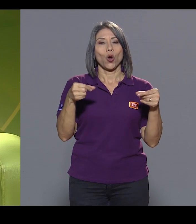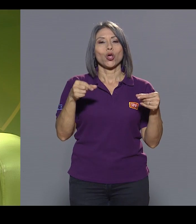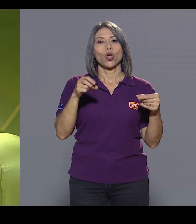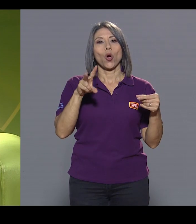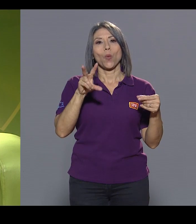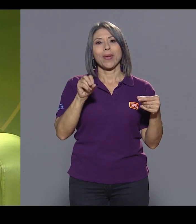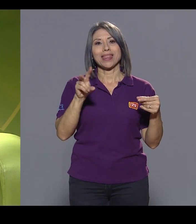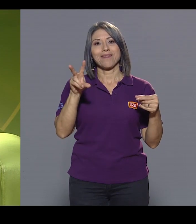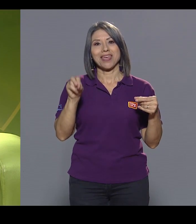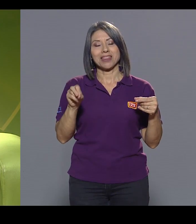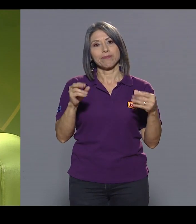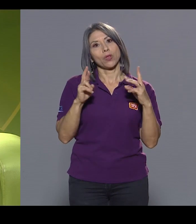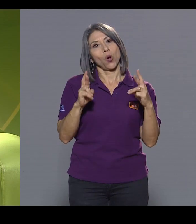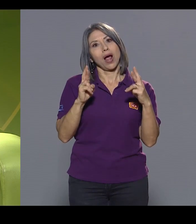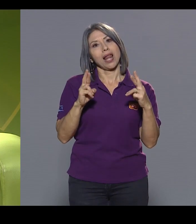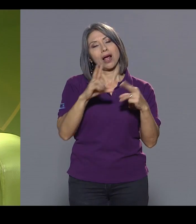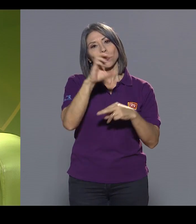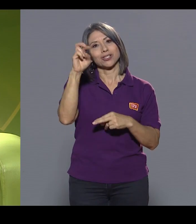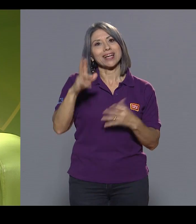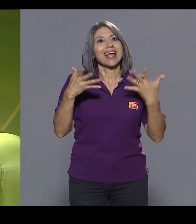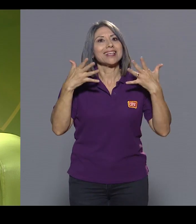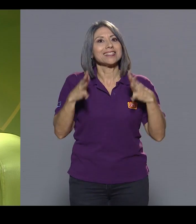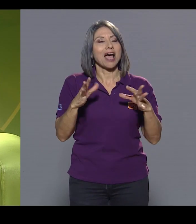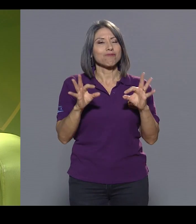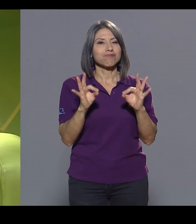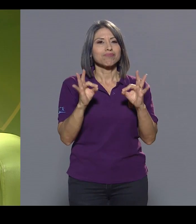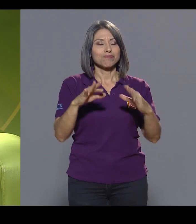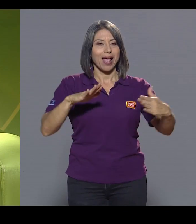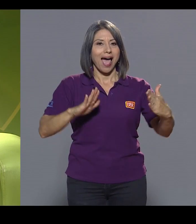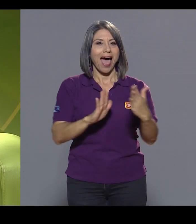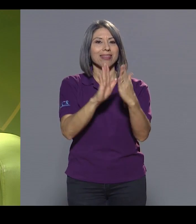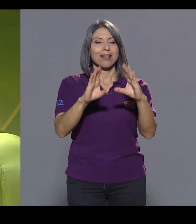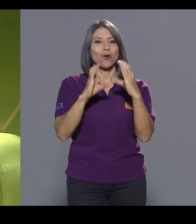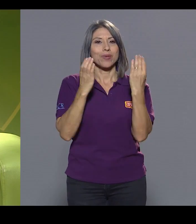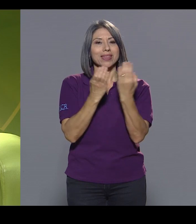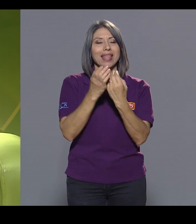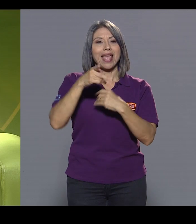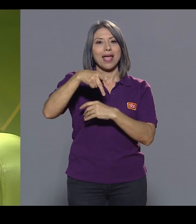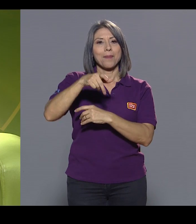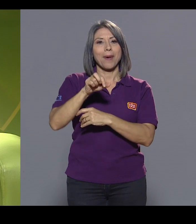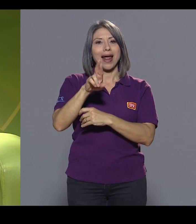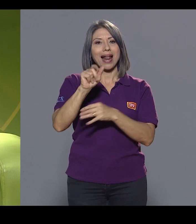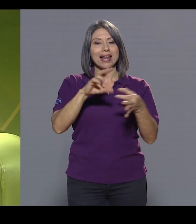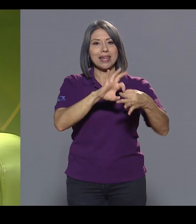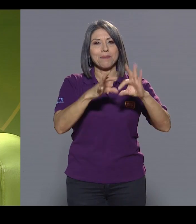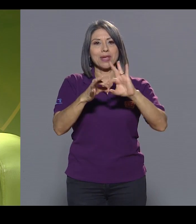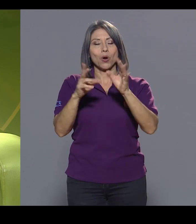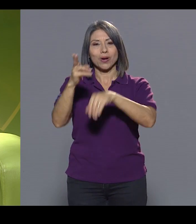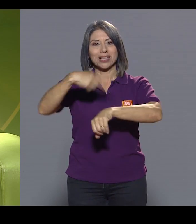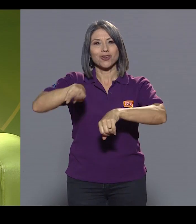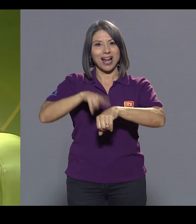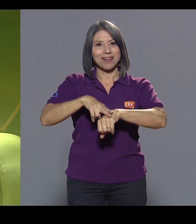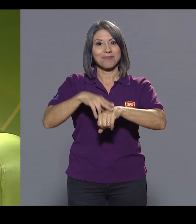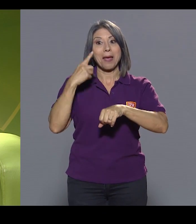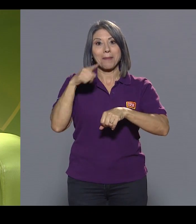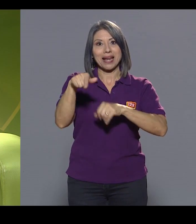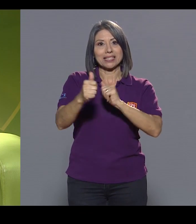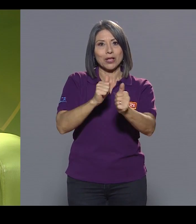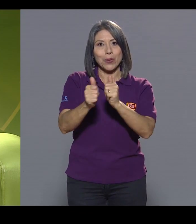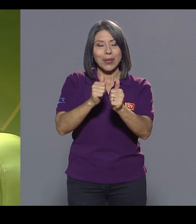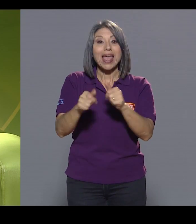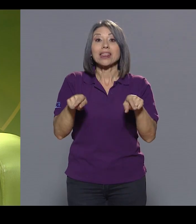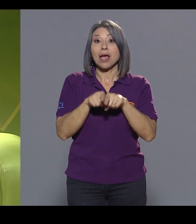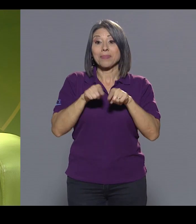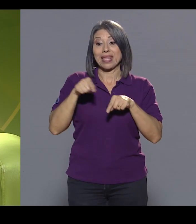Rica ya pueda tener resuelta su representación ante el Comité Paralímpico Internacional para estas justas paralímpicas. Y también este